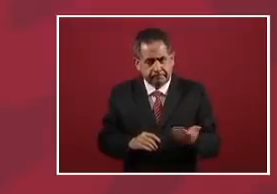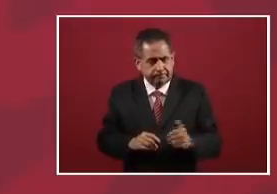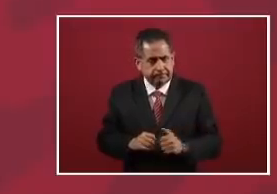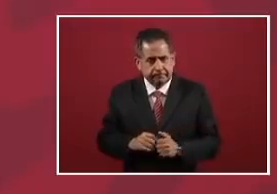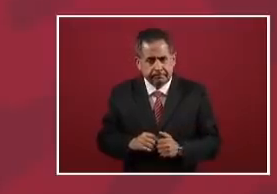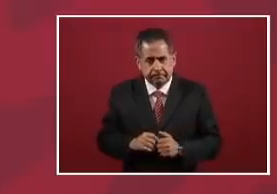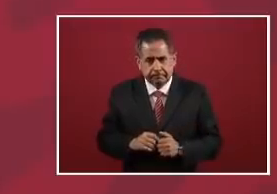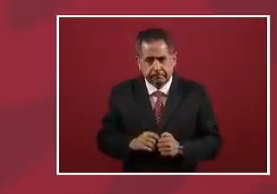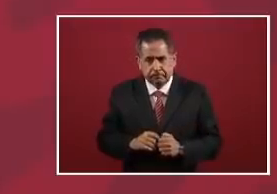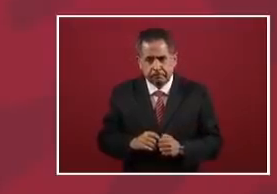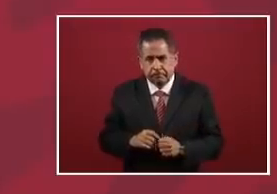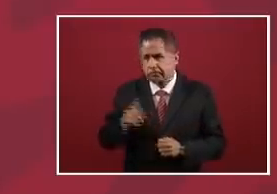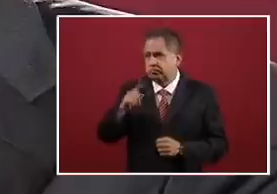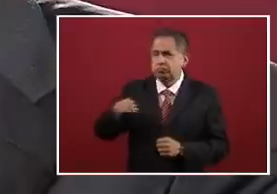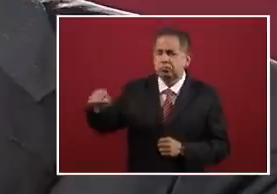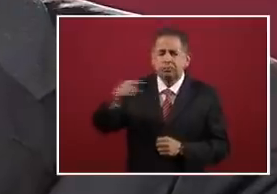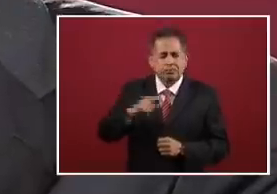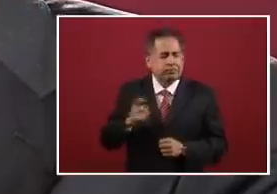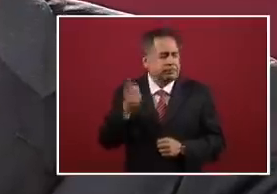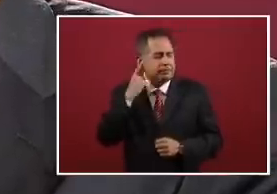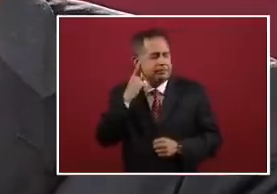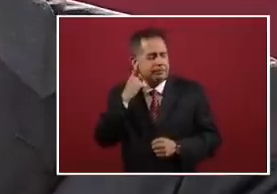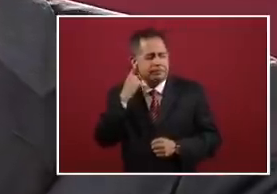lo gozaron, lo disfrutaron,